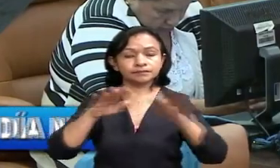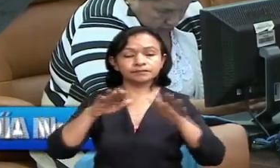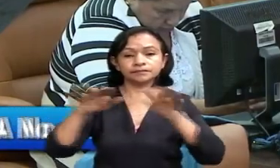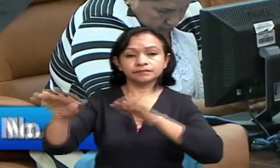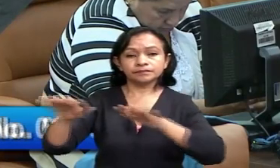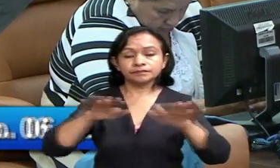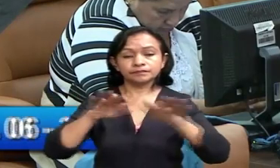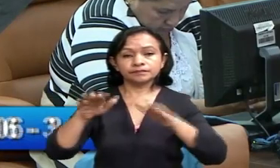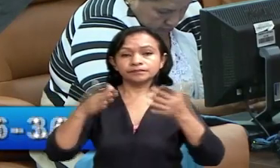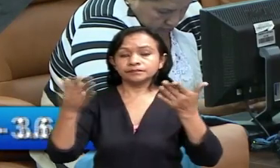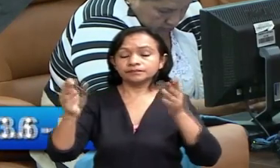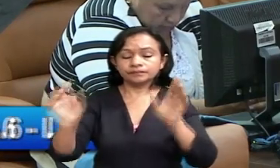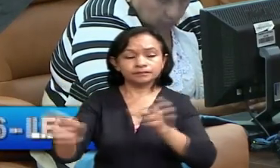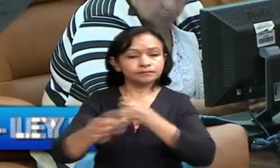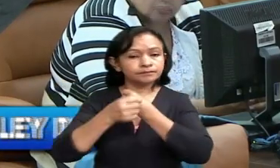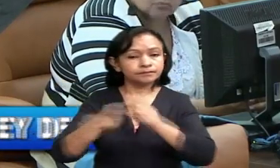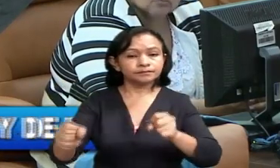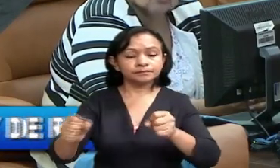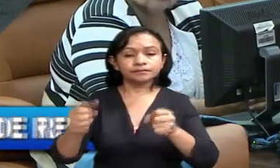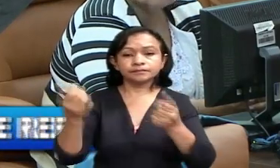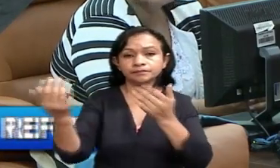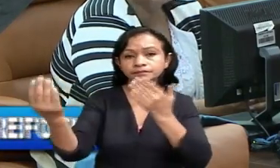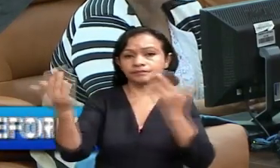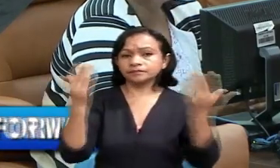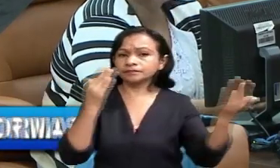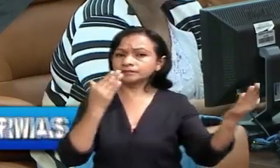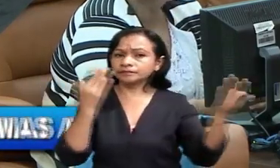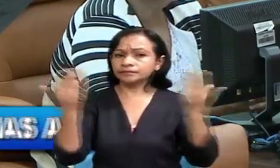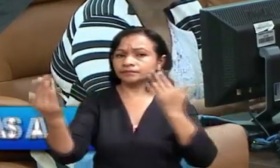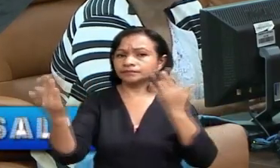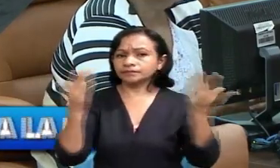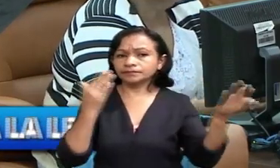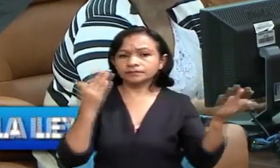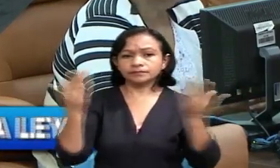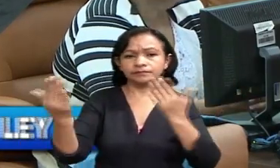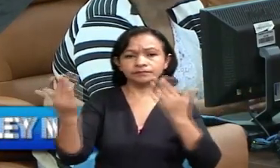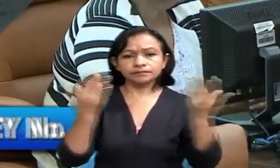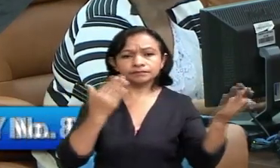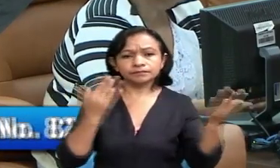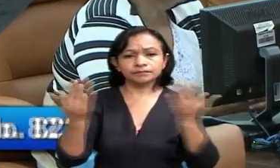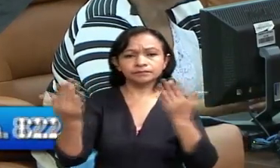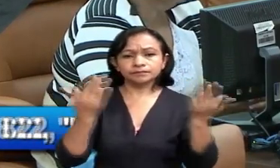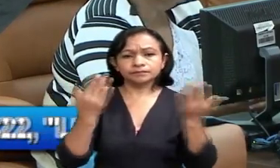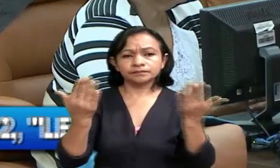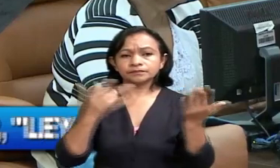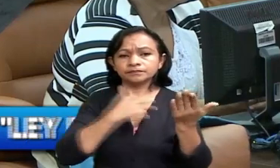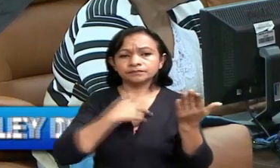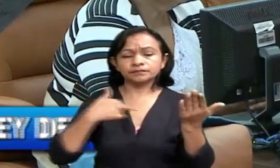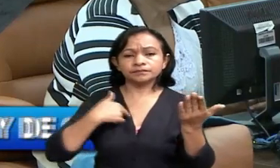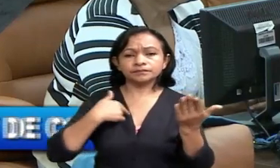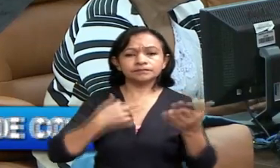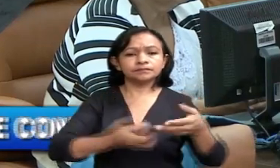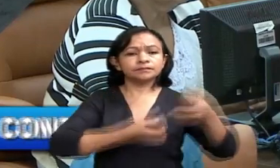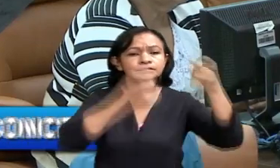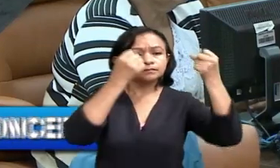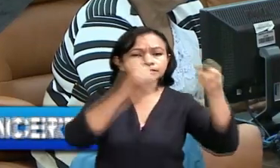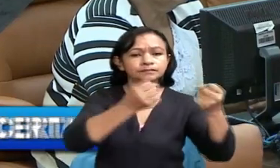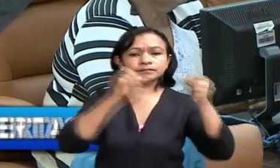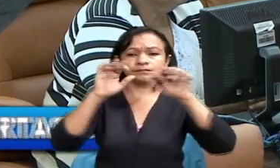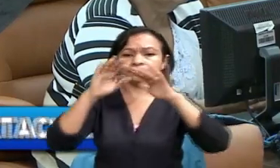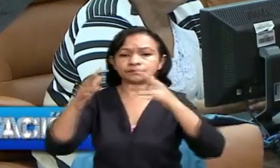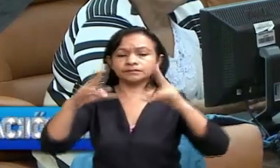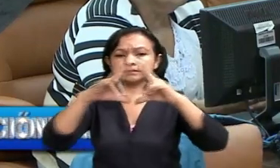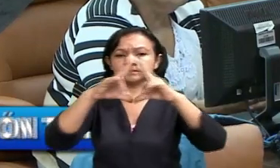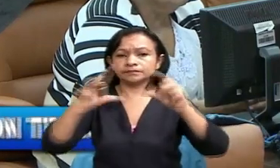Es imposible comparar el INS que las y los